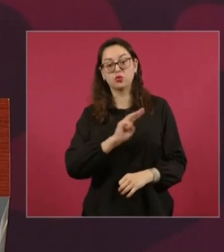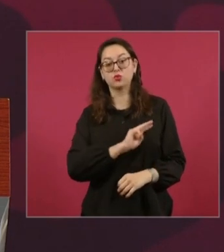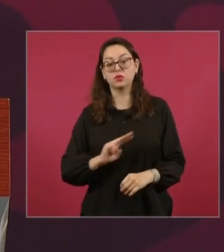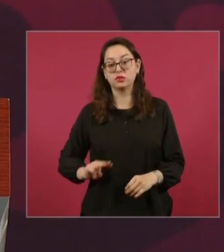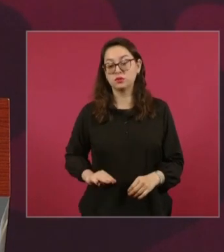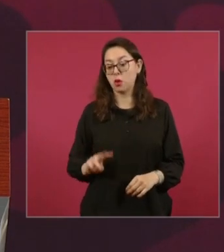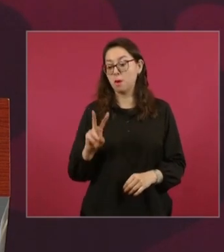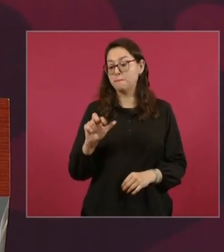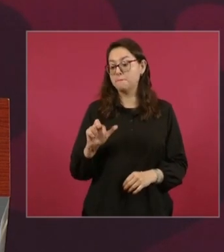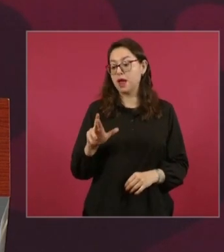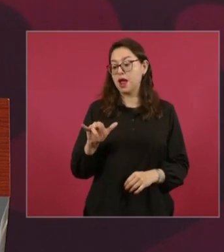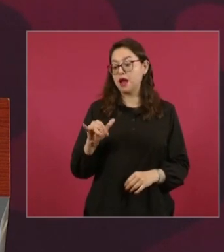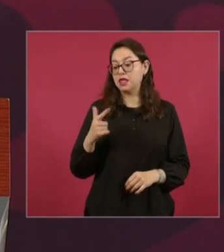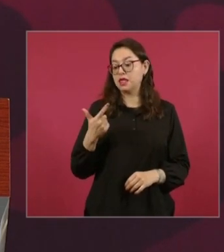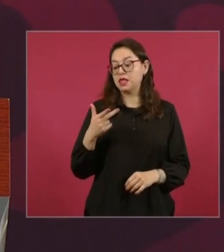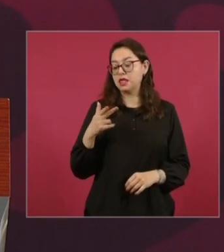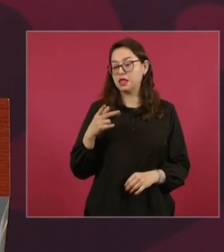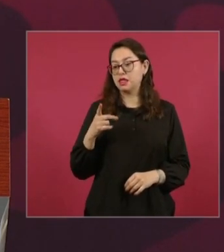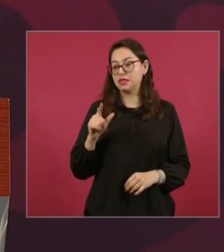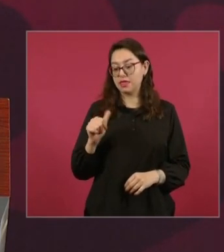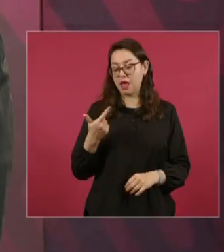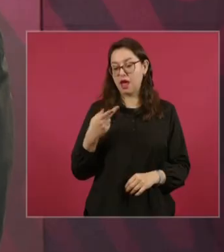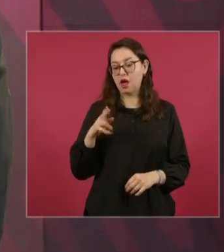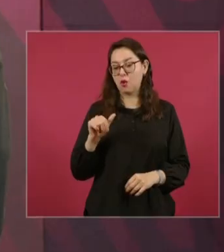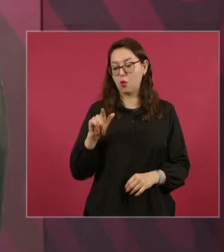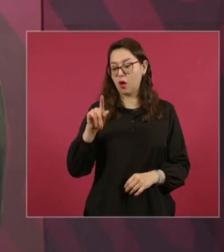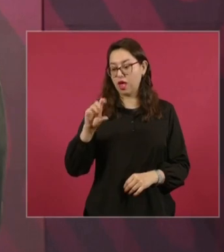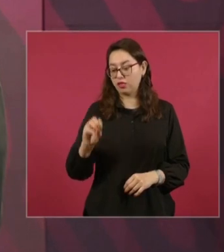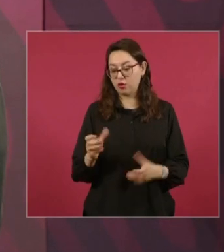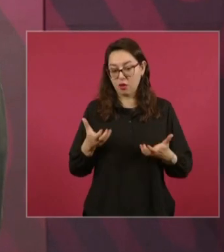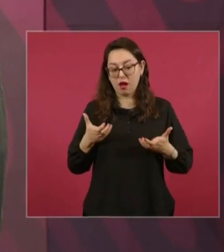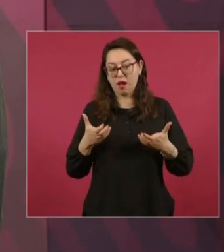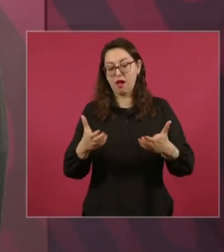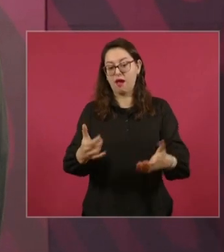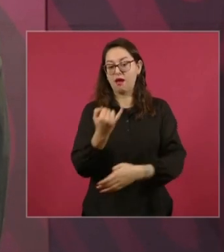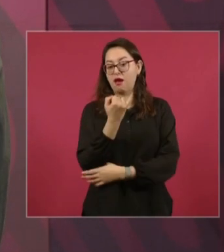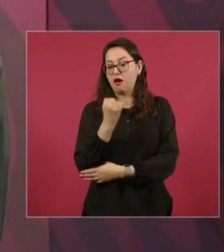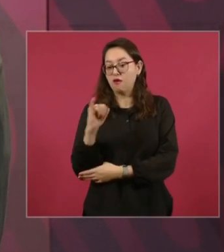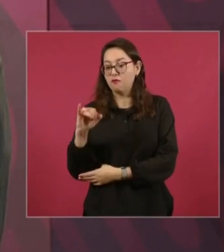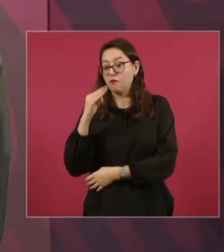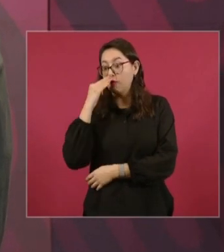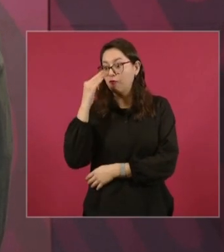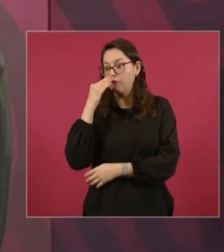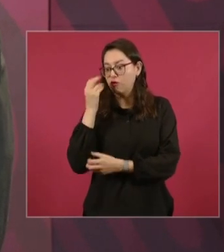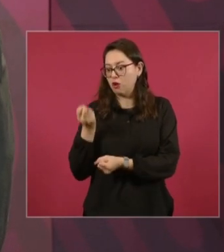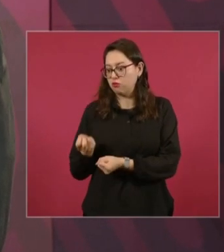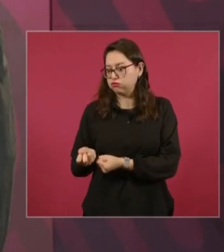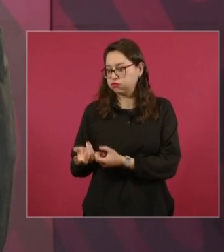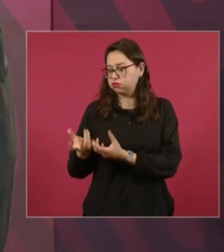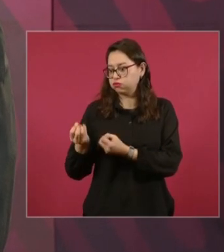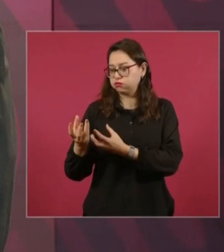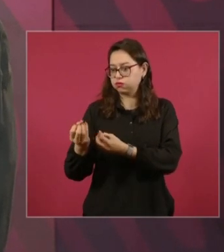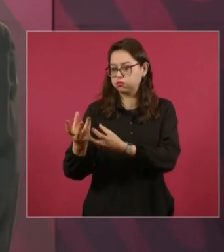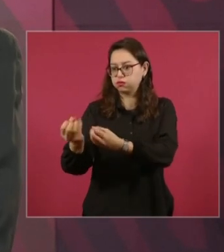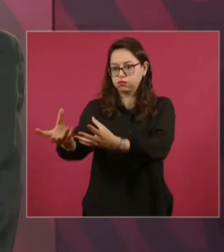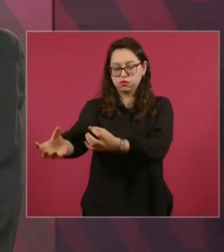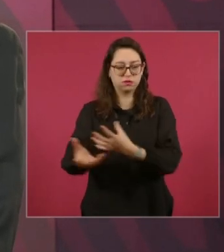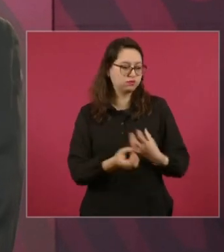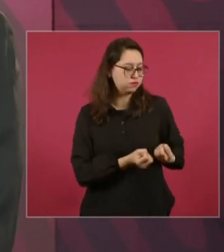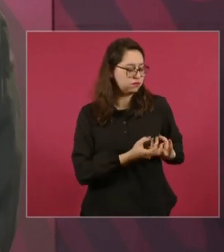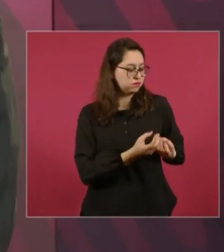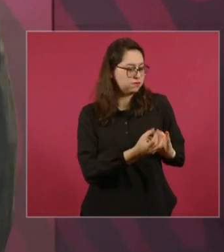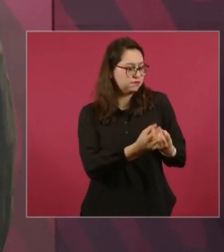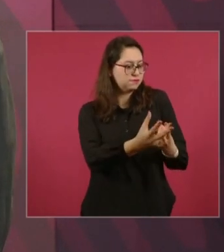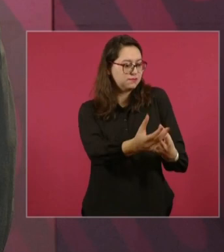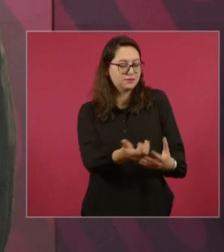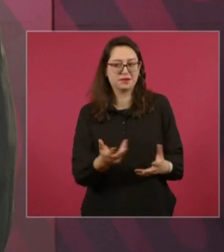las calles, sus jardines también llenos de flores. Tenía yo el propósito, nada más